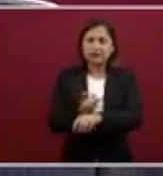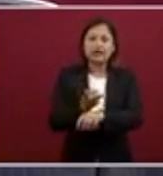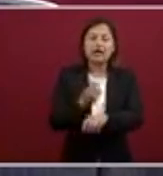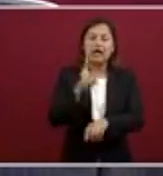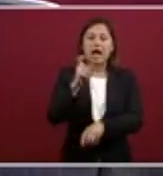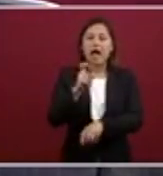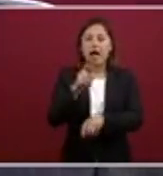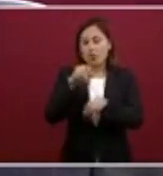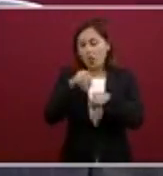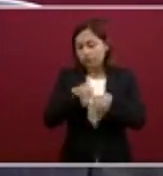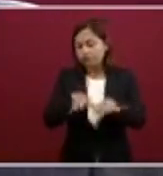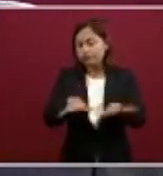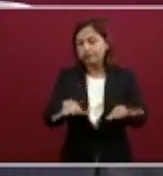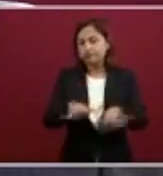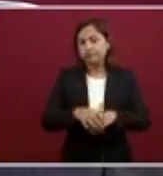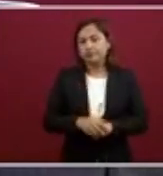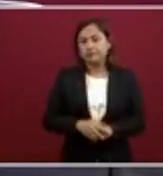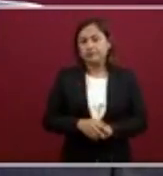Estamos